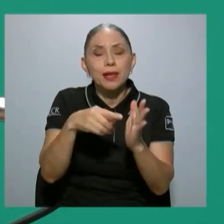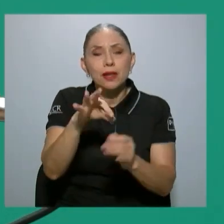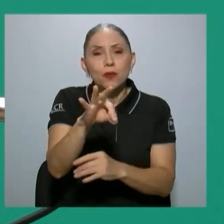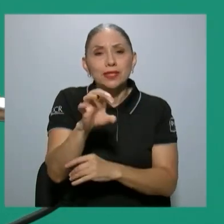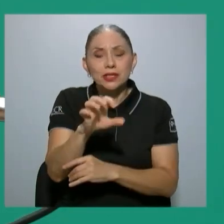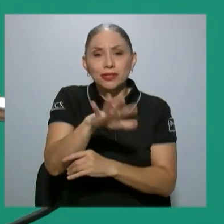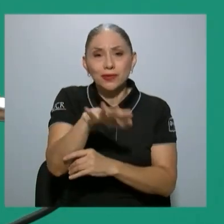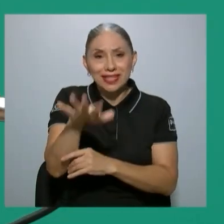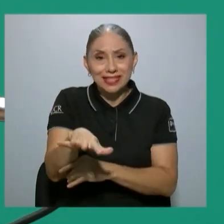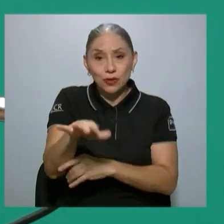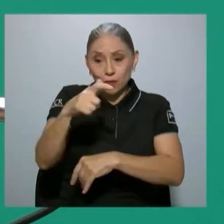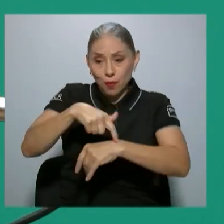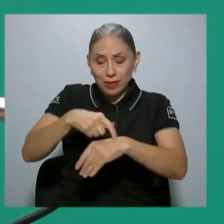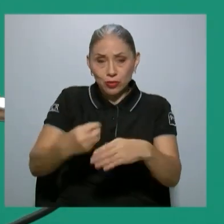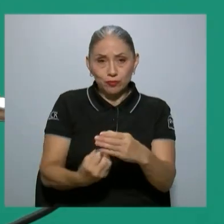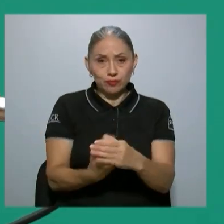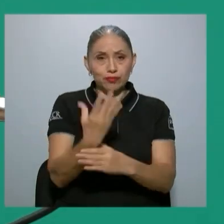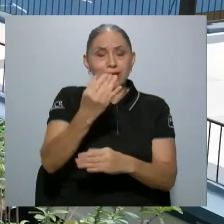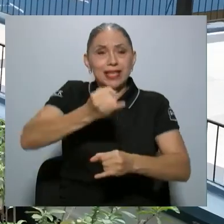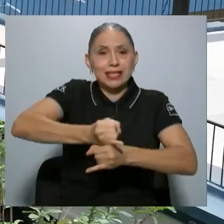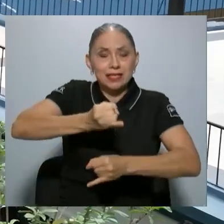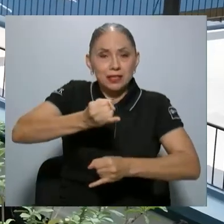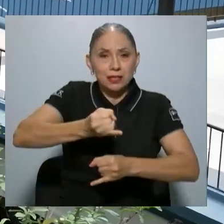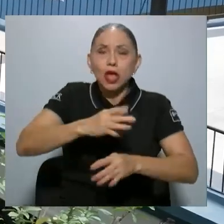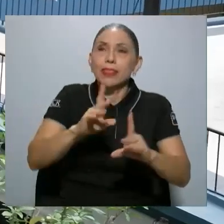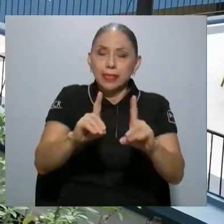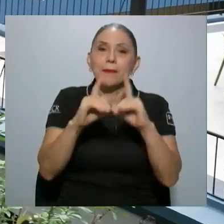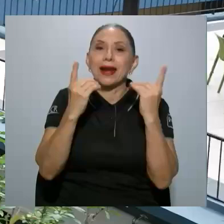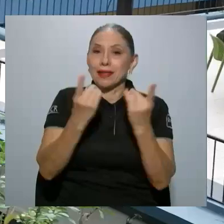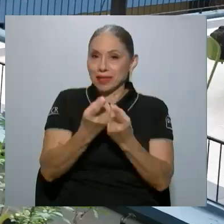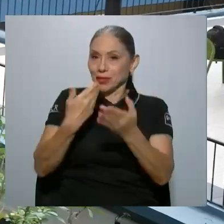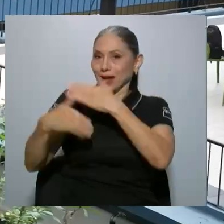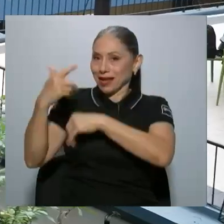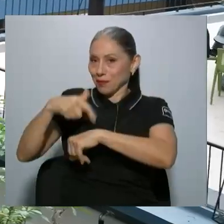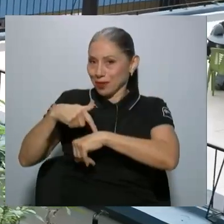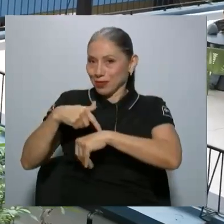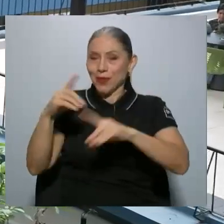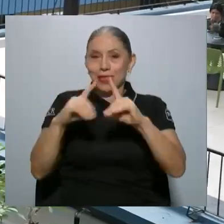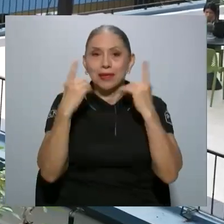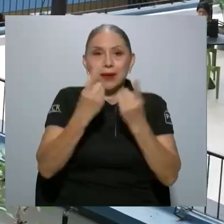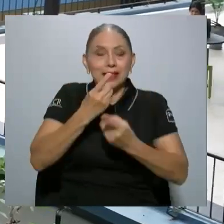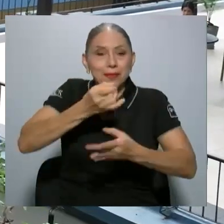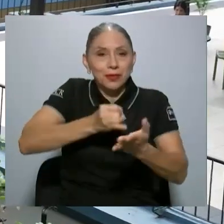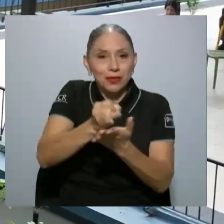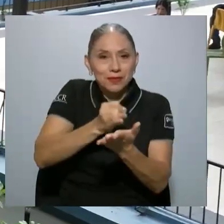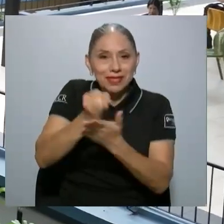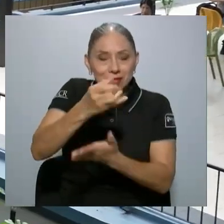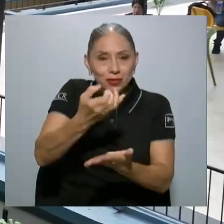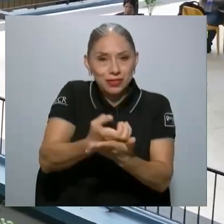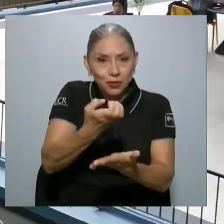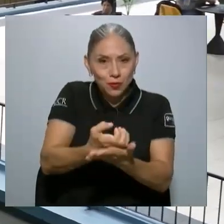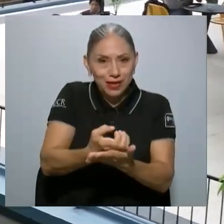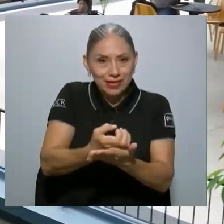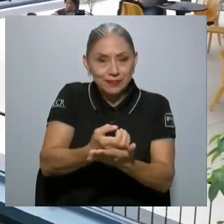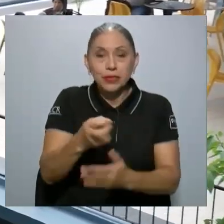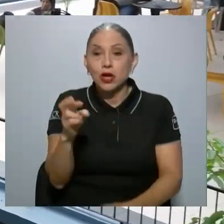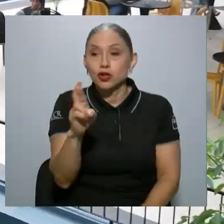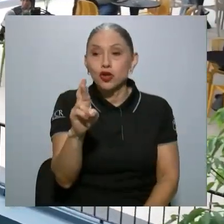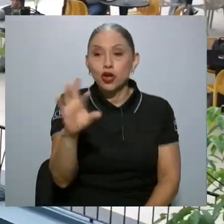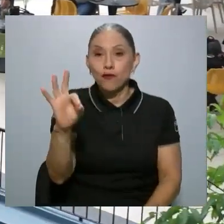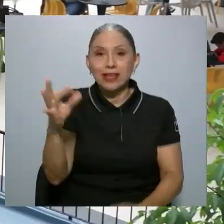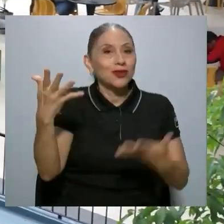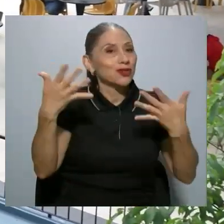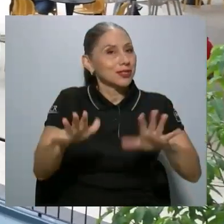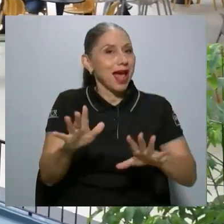que es el momento de creación del Instituto del Departamento, en ese momento, de Investigaciones Económicas, don Rodrigo Facio ya no